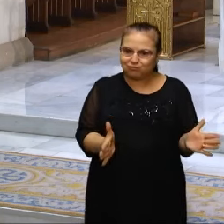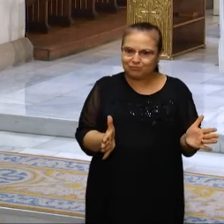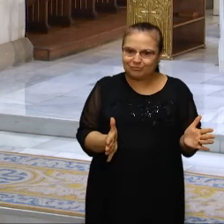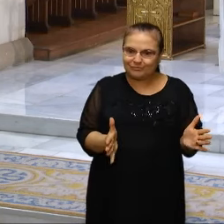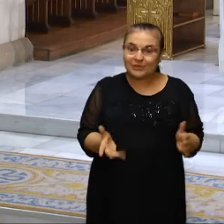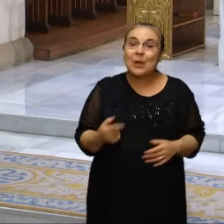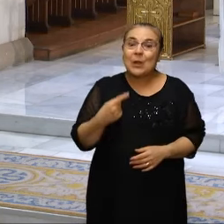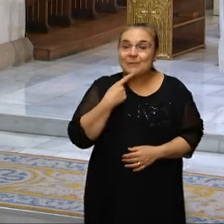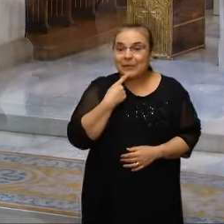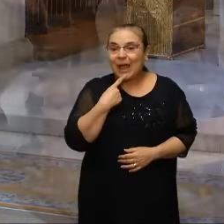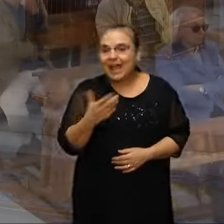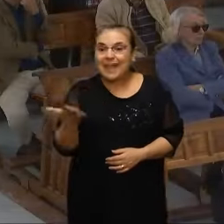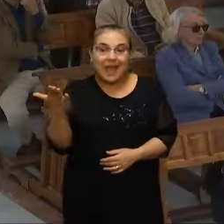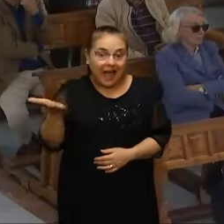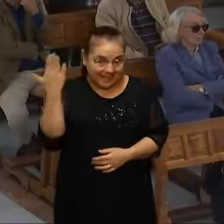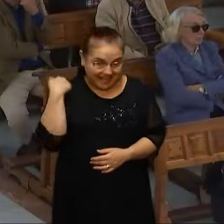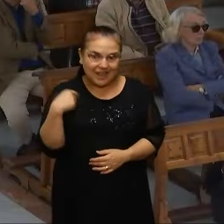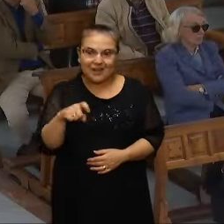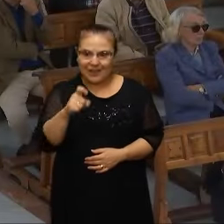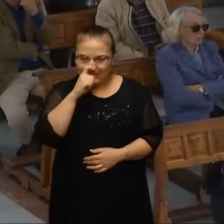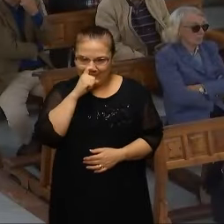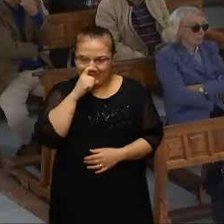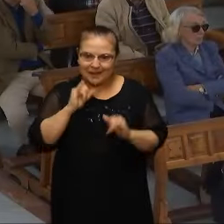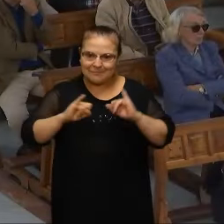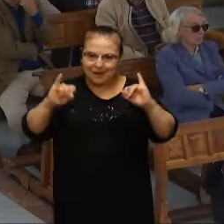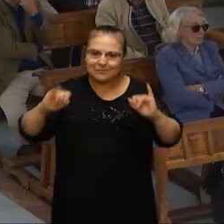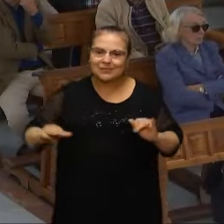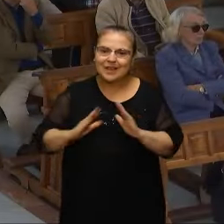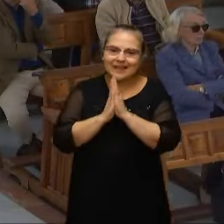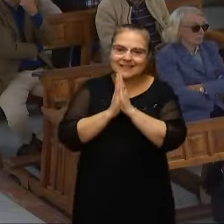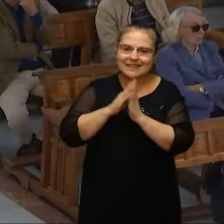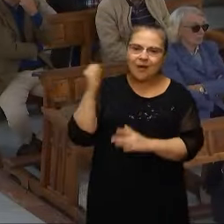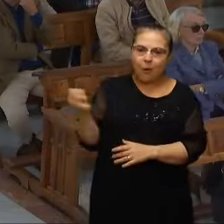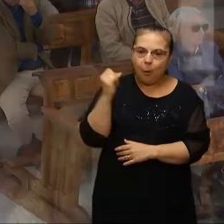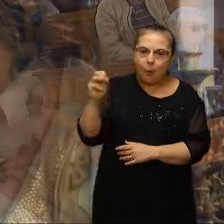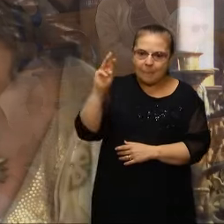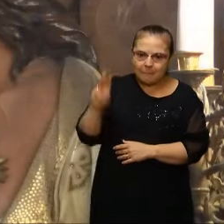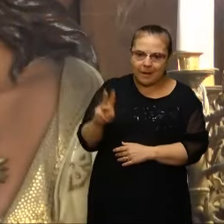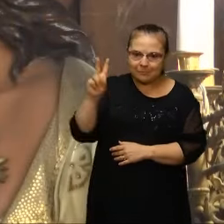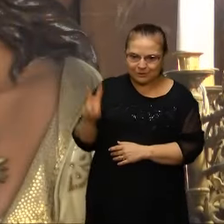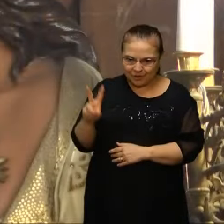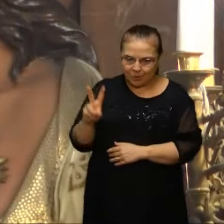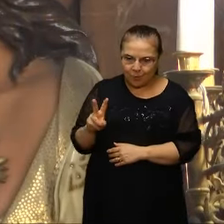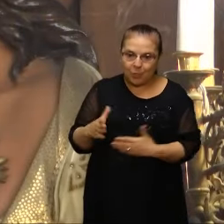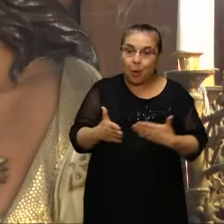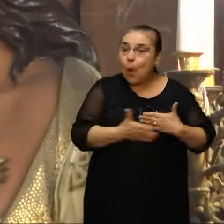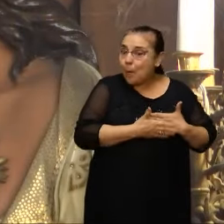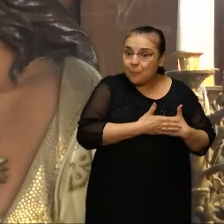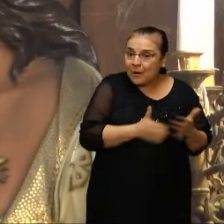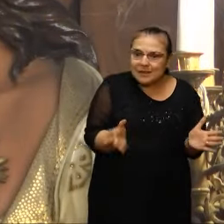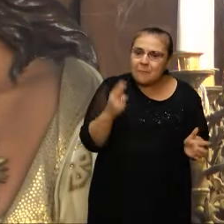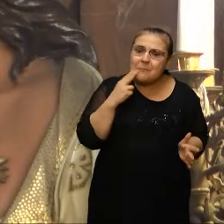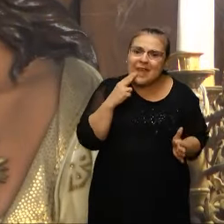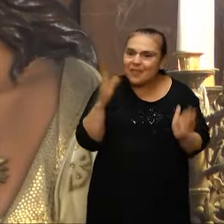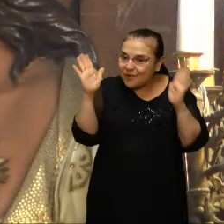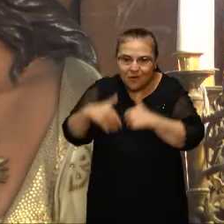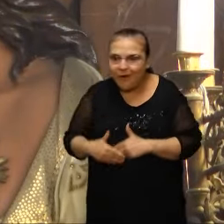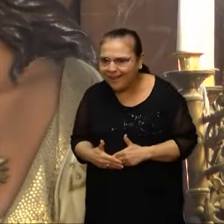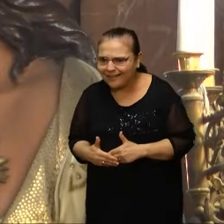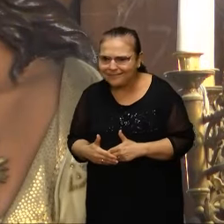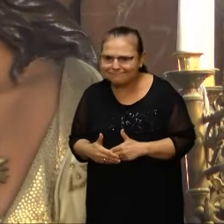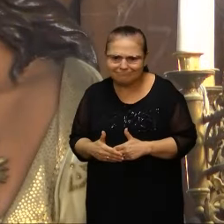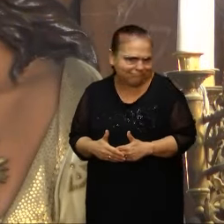Pablo II que celebramos ayer, nuestras puertas, las puertas de nuestra vida a Dios, sin tener miedo, diciendo el Señor, no tengas